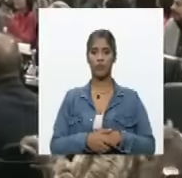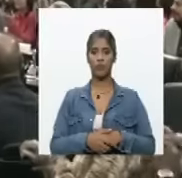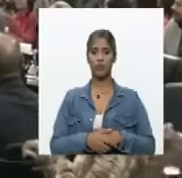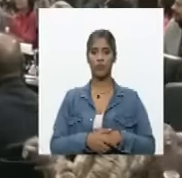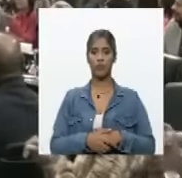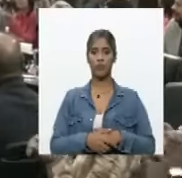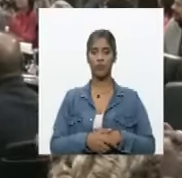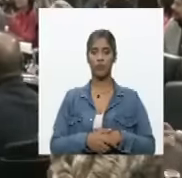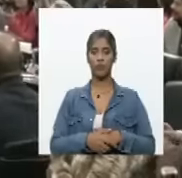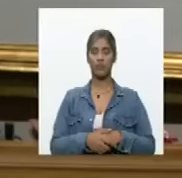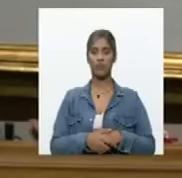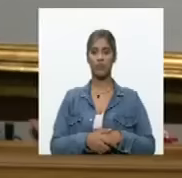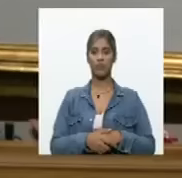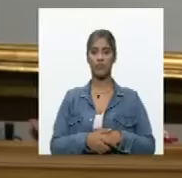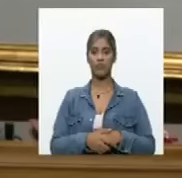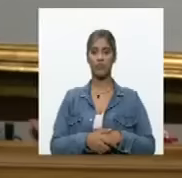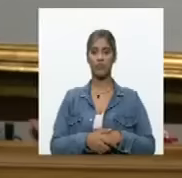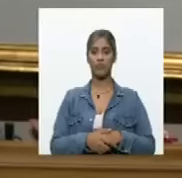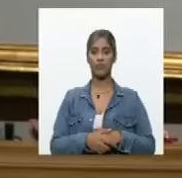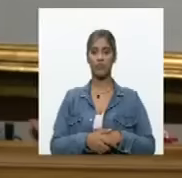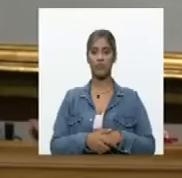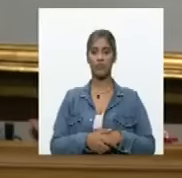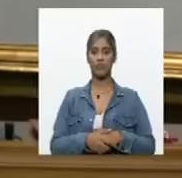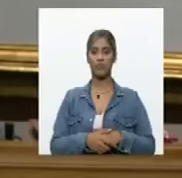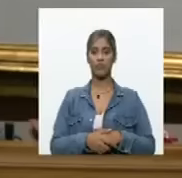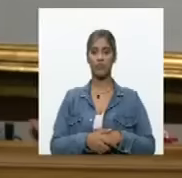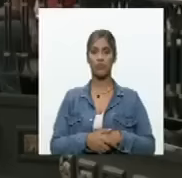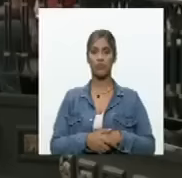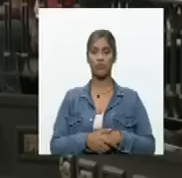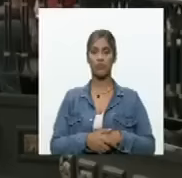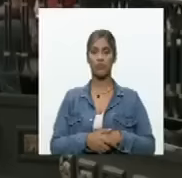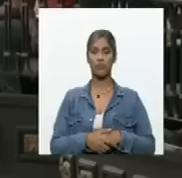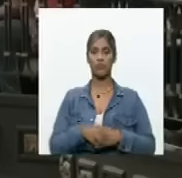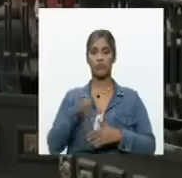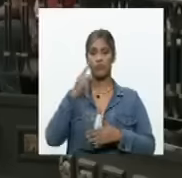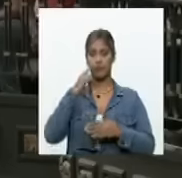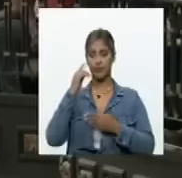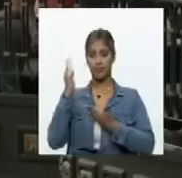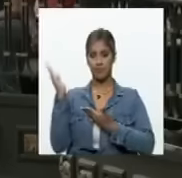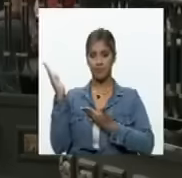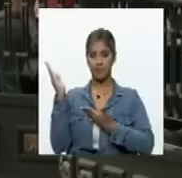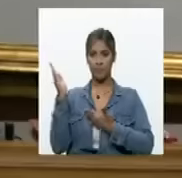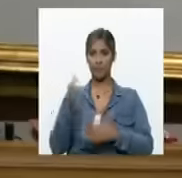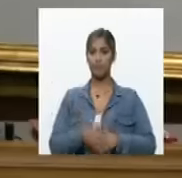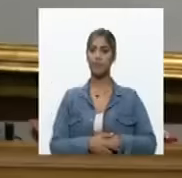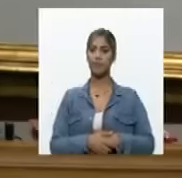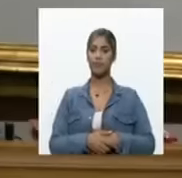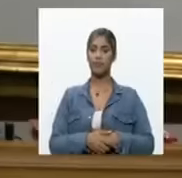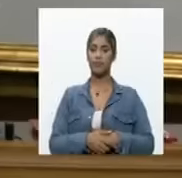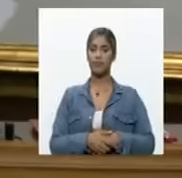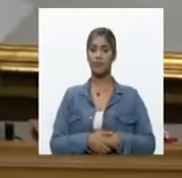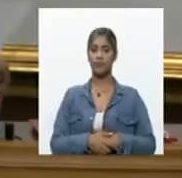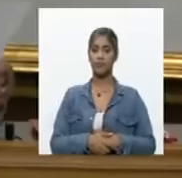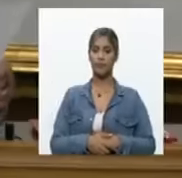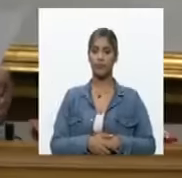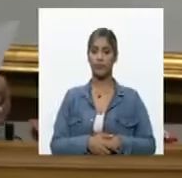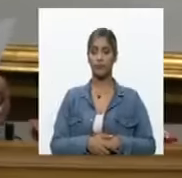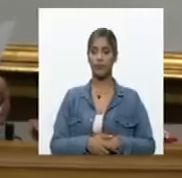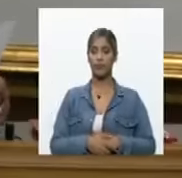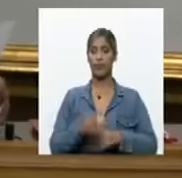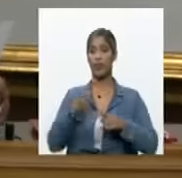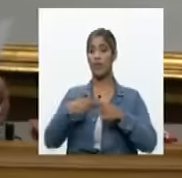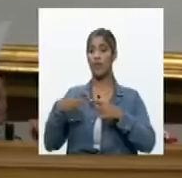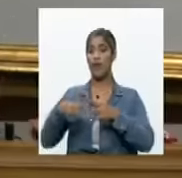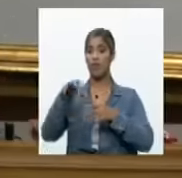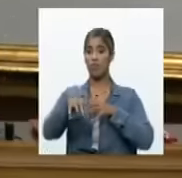bienvenido. De la Comuna Cacica Urquía, bienvenido. De la Comuna Socialista Zona Norte Altagracia. De la